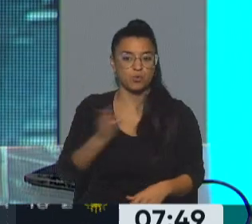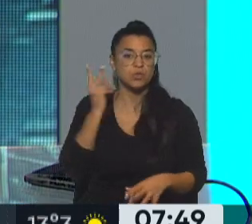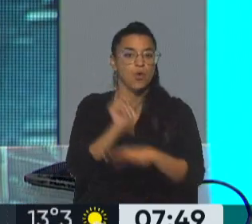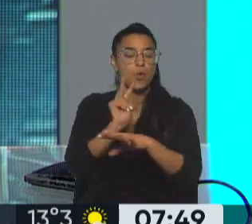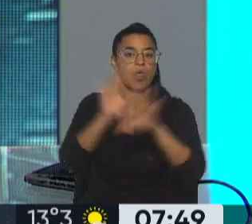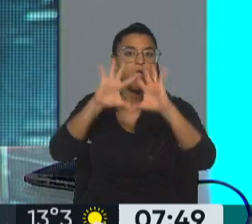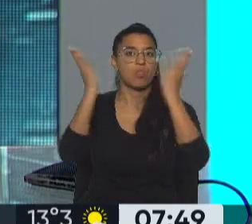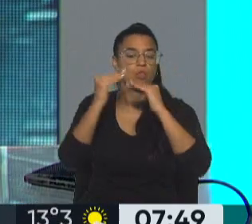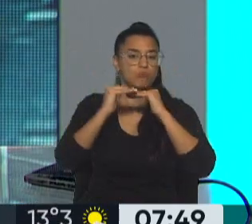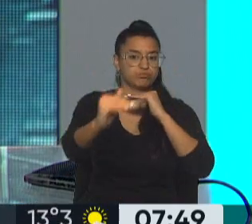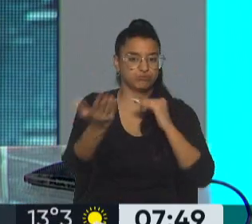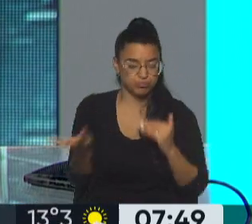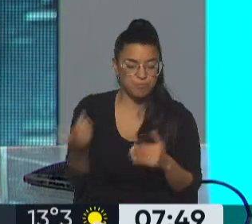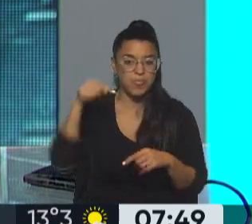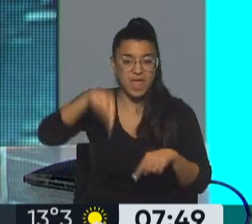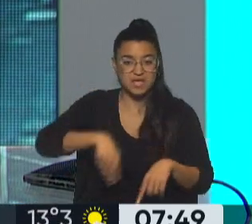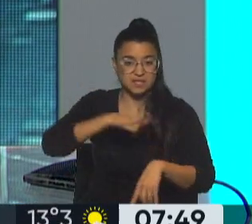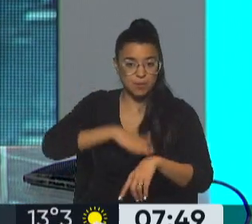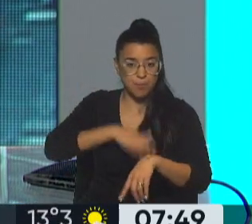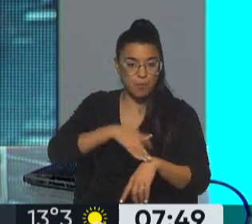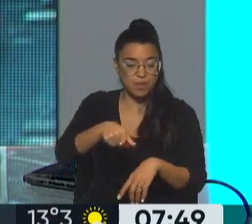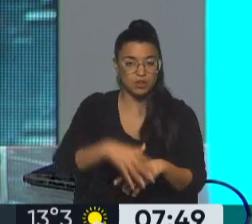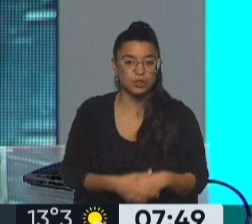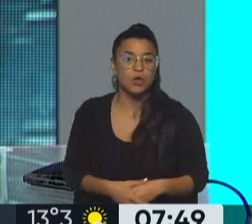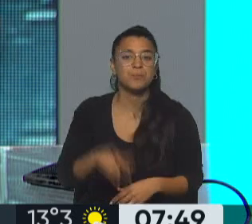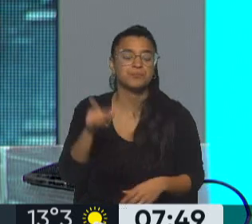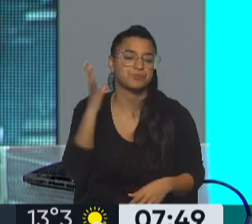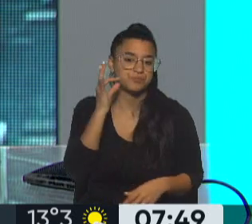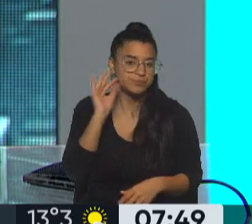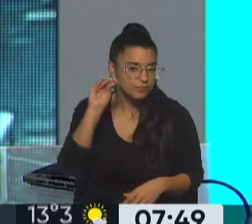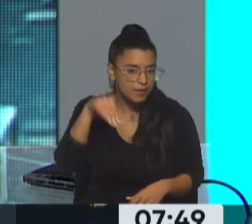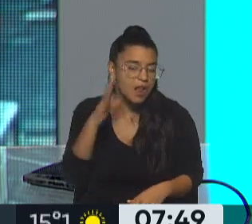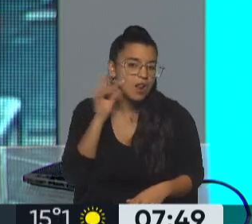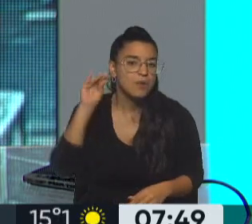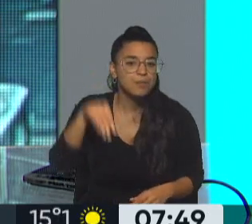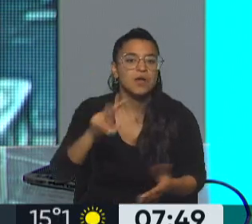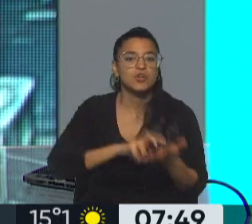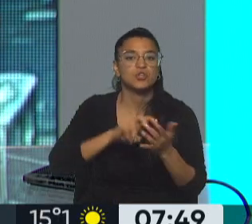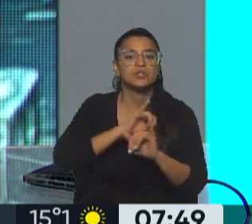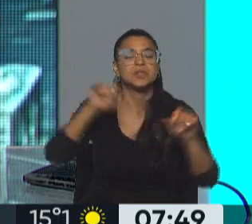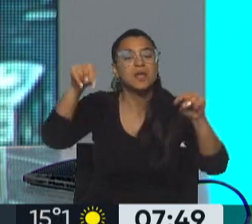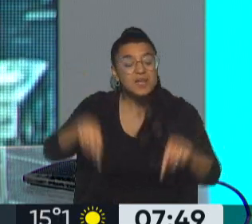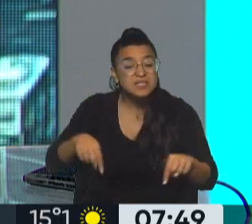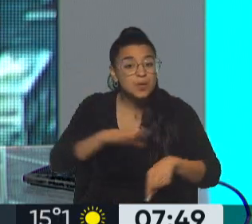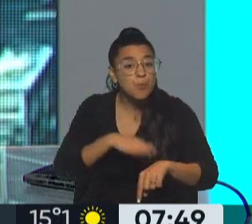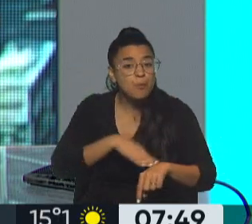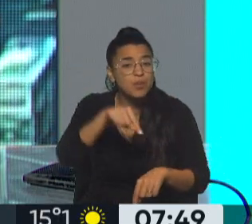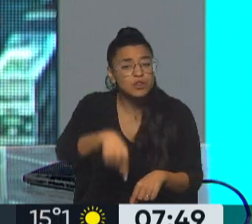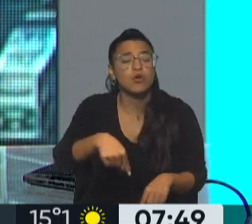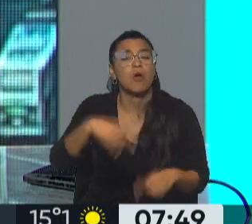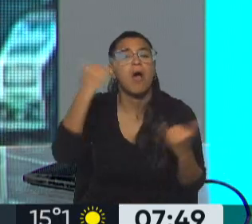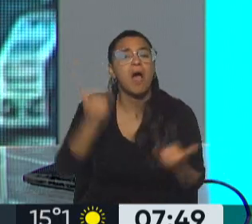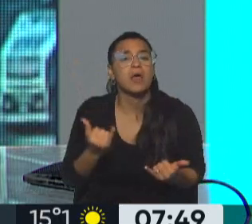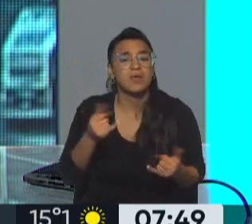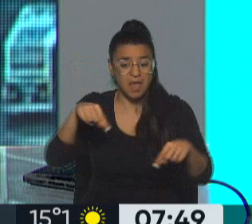cuidando el planeta en este momento una frutillita de postre Para nuestras noticias de hoy es en este momento se Está realizando